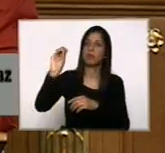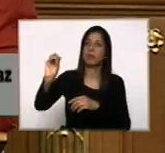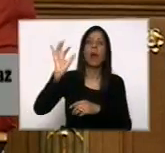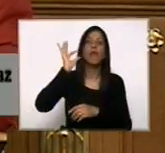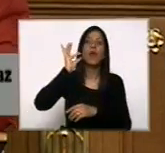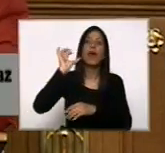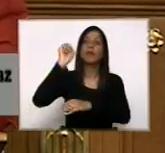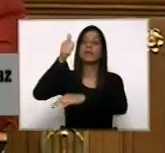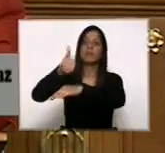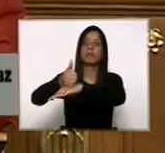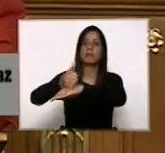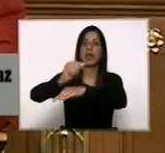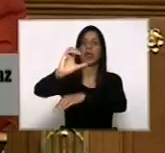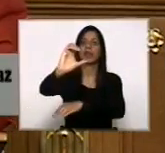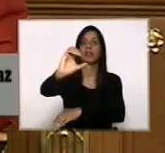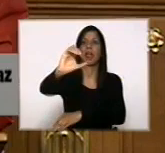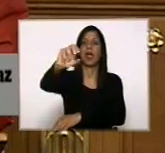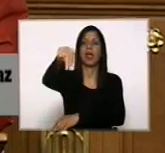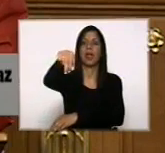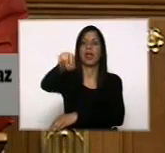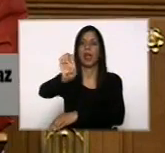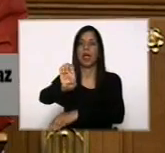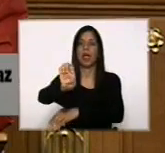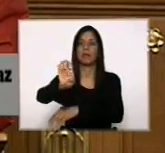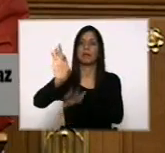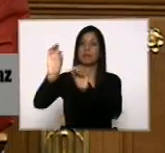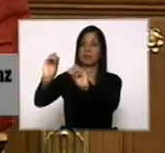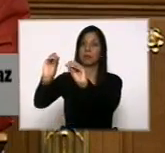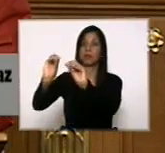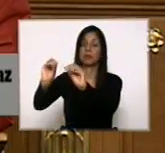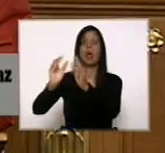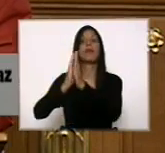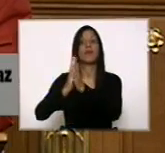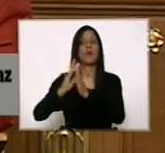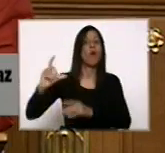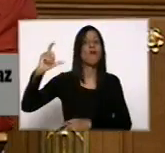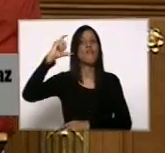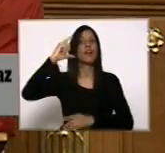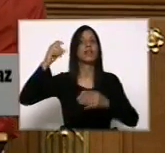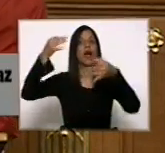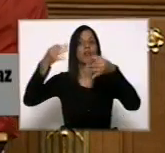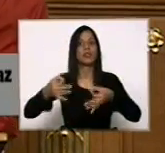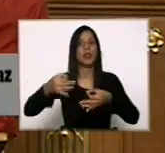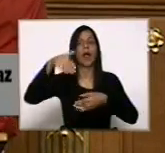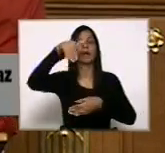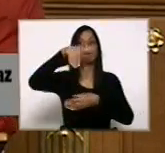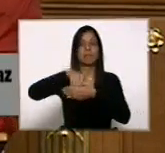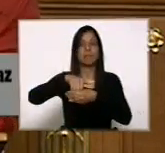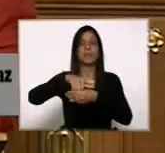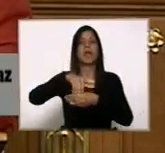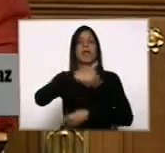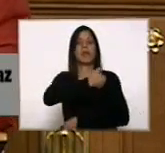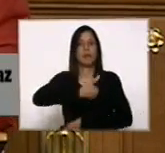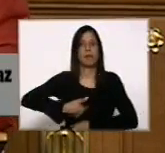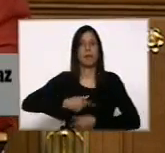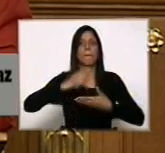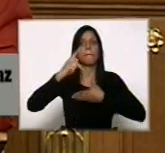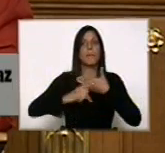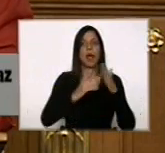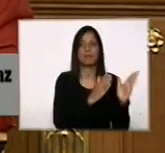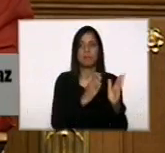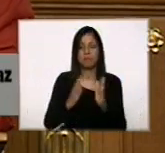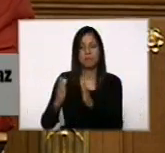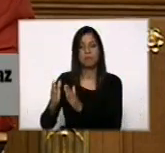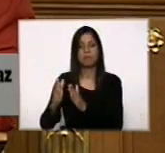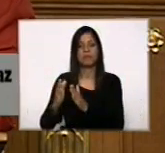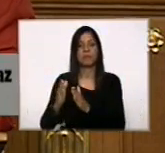Lucena Ramírez, Presidenta del Consejo Nacional Electoral, para que realice lo conducente a los efectos de este decreto constituyente.